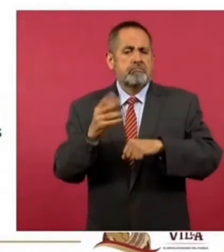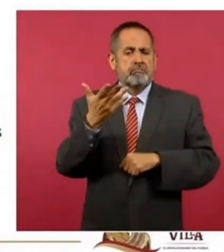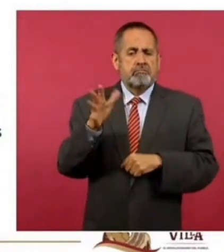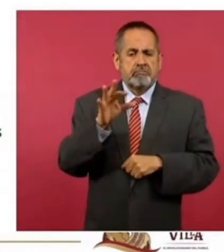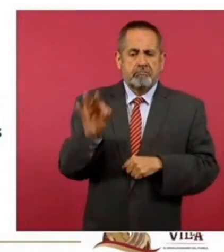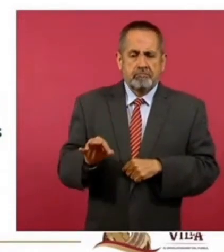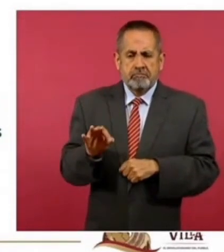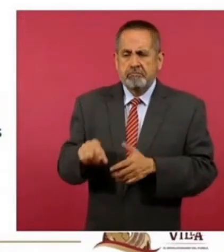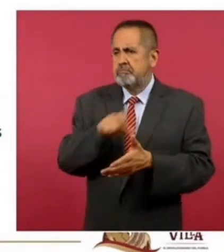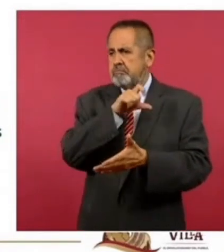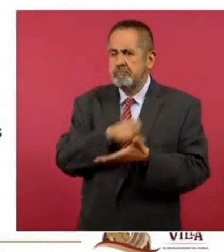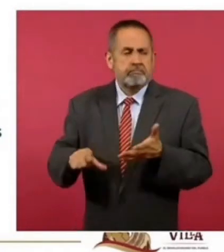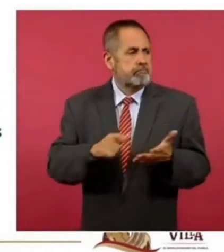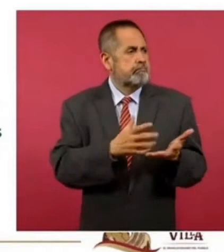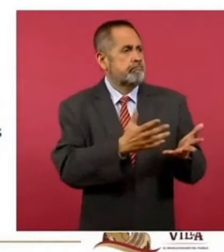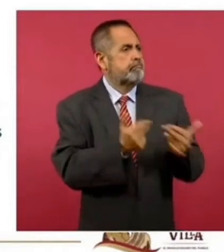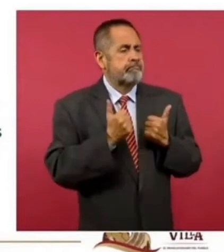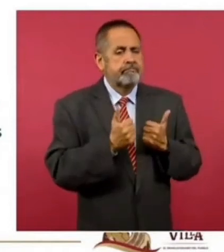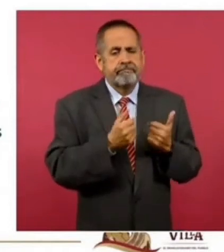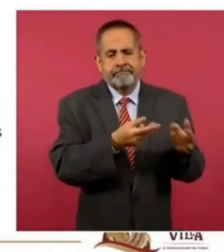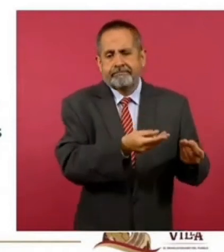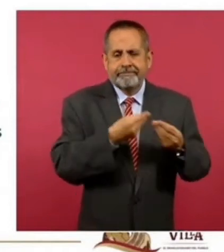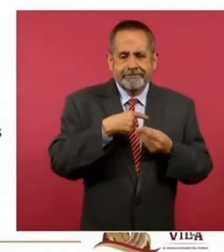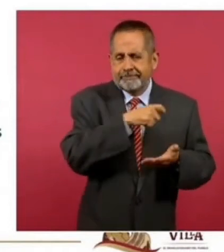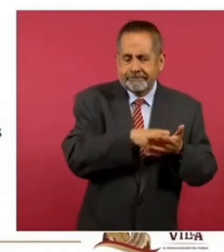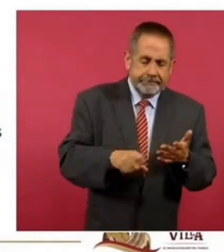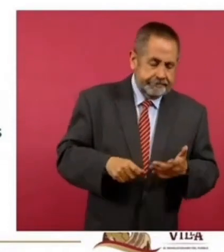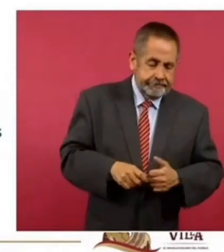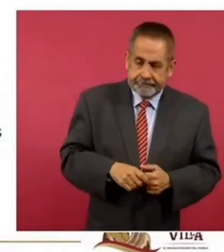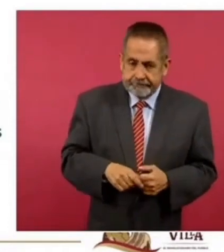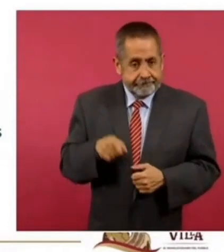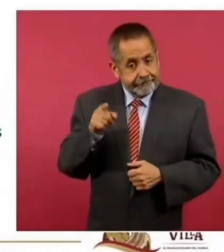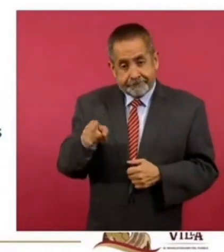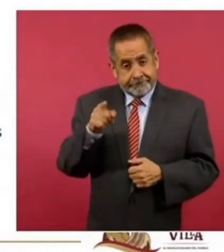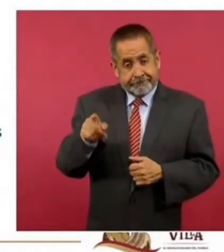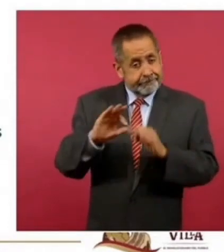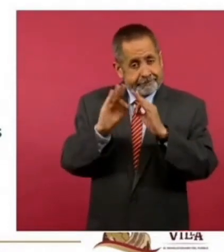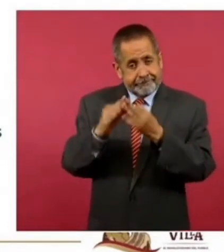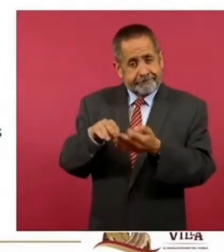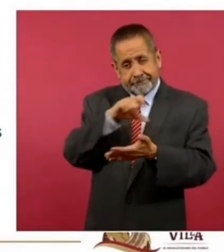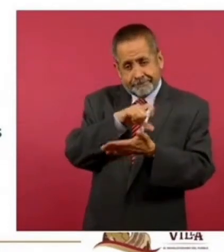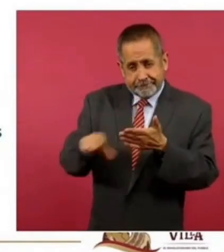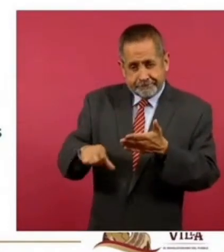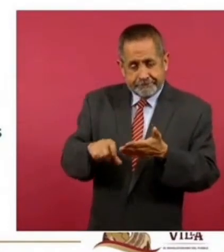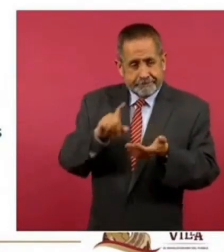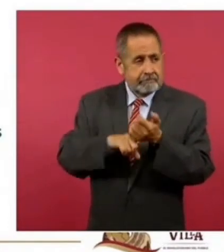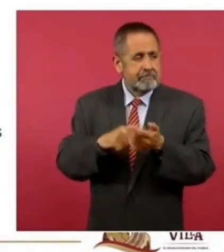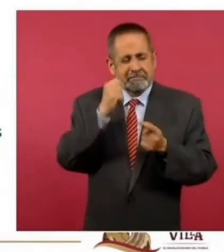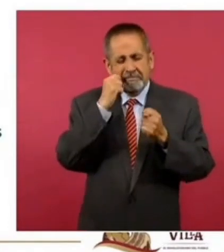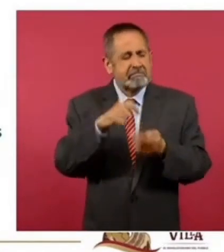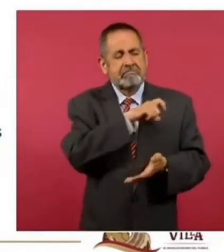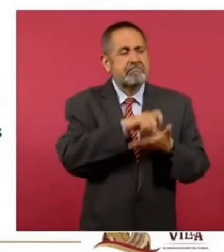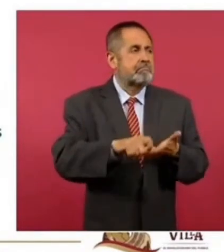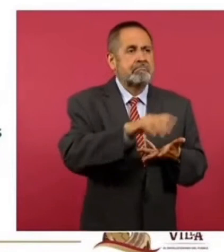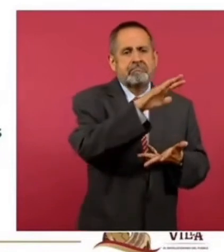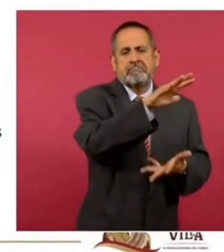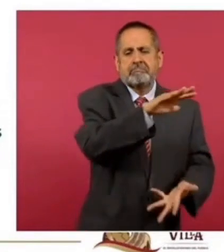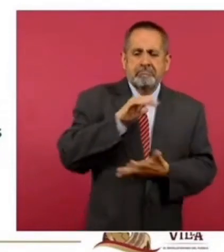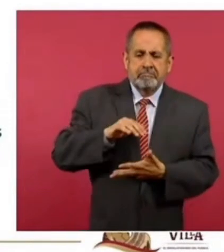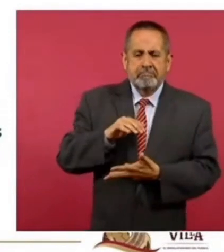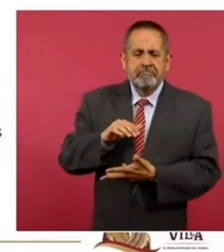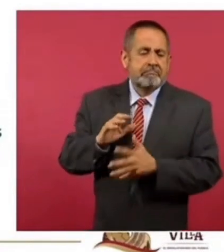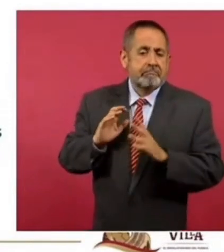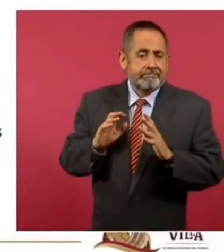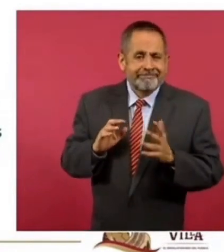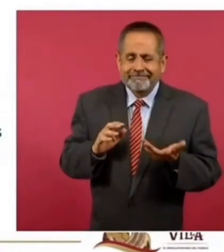y eso era lo que salían a comprar. Esa planeación que usaba consumos históricos para estimar la